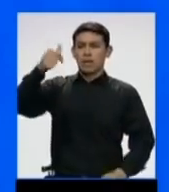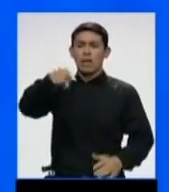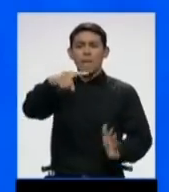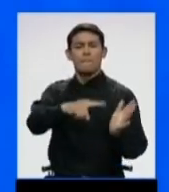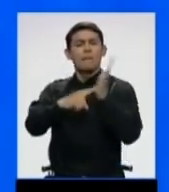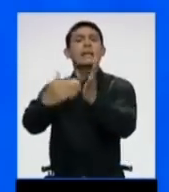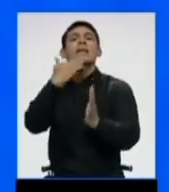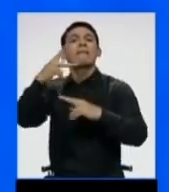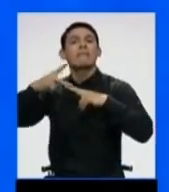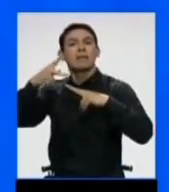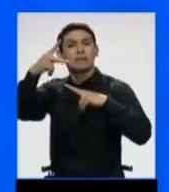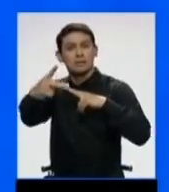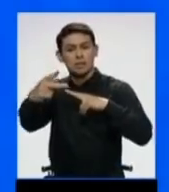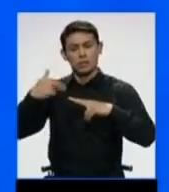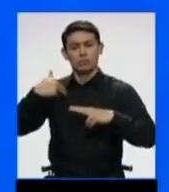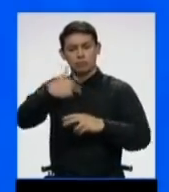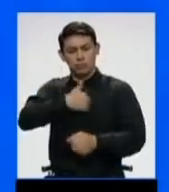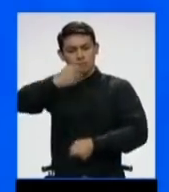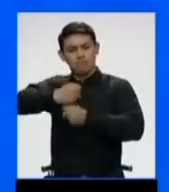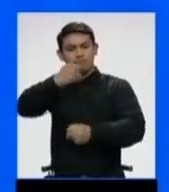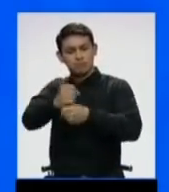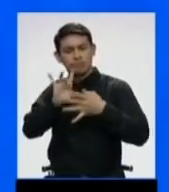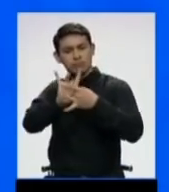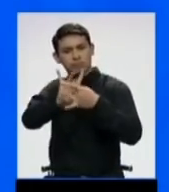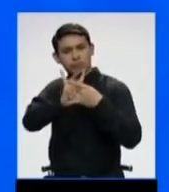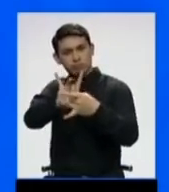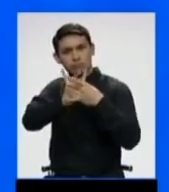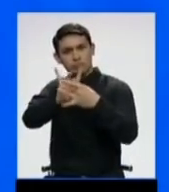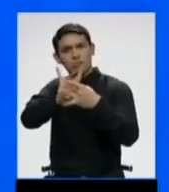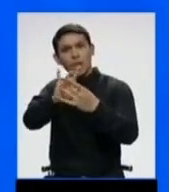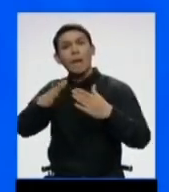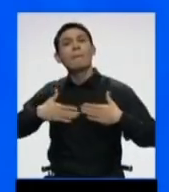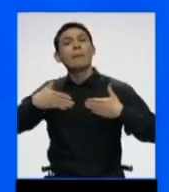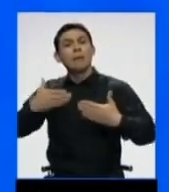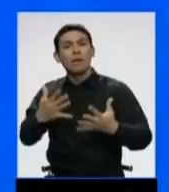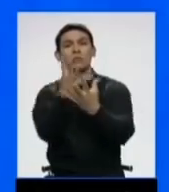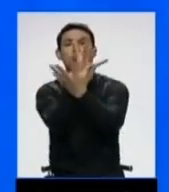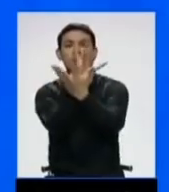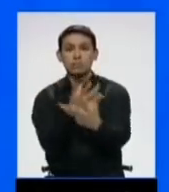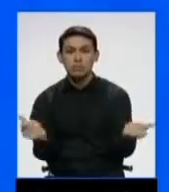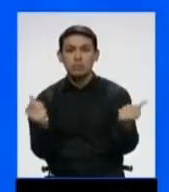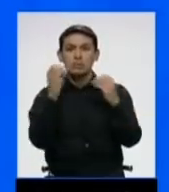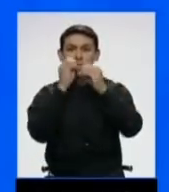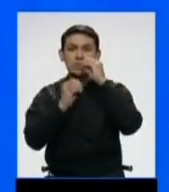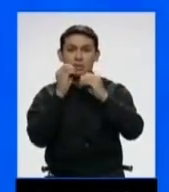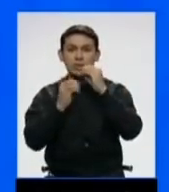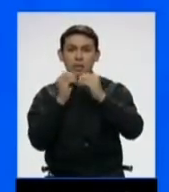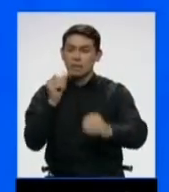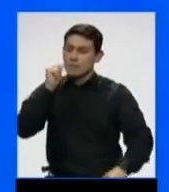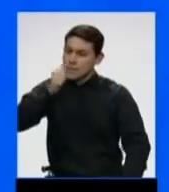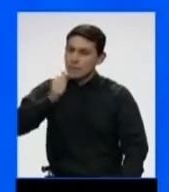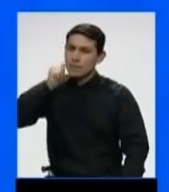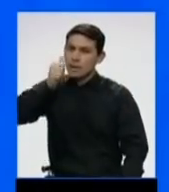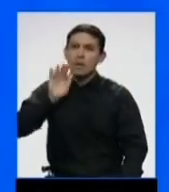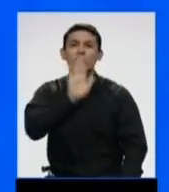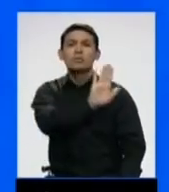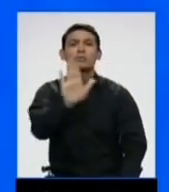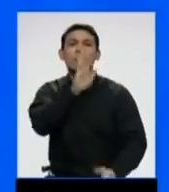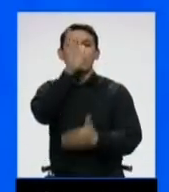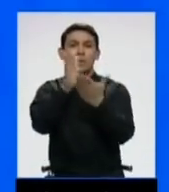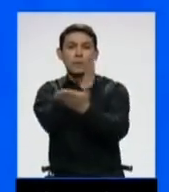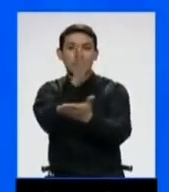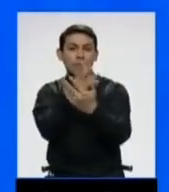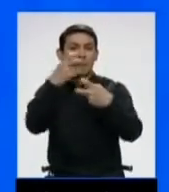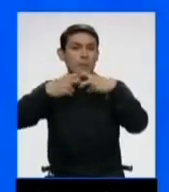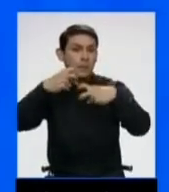vecino y donde nosotros trabajaremos de la mano con ellos para poder solucionar el día a día de sus problemas,